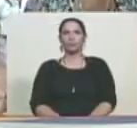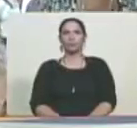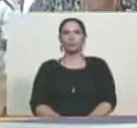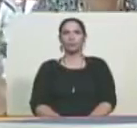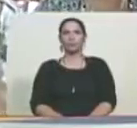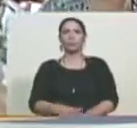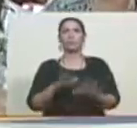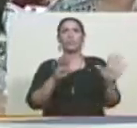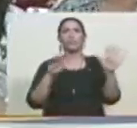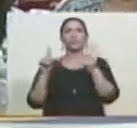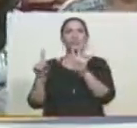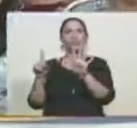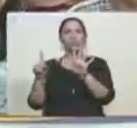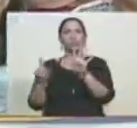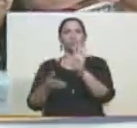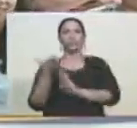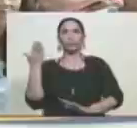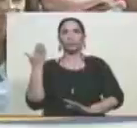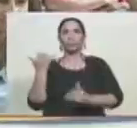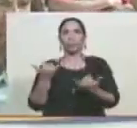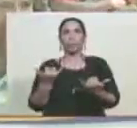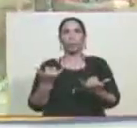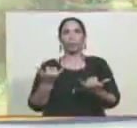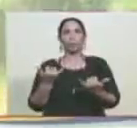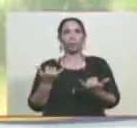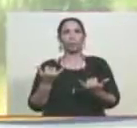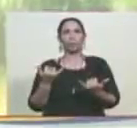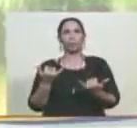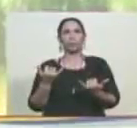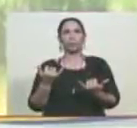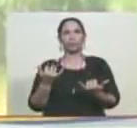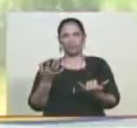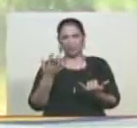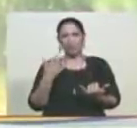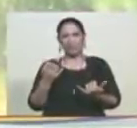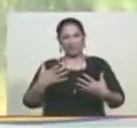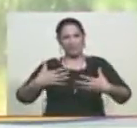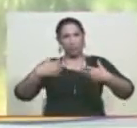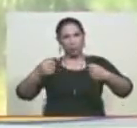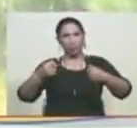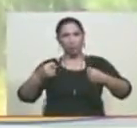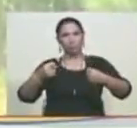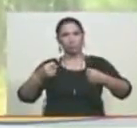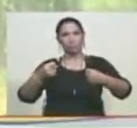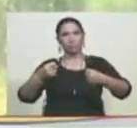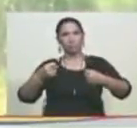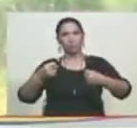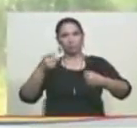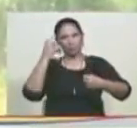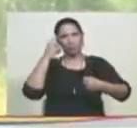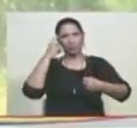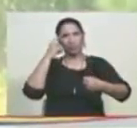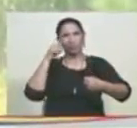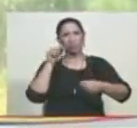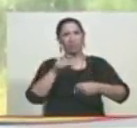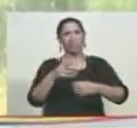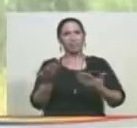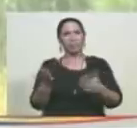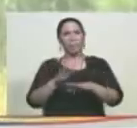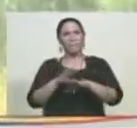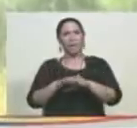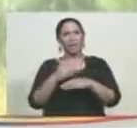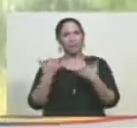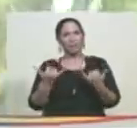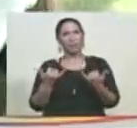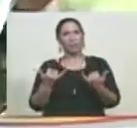Dieciséis se llevaron ahora. Y uno lo entiende, camarada, por cuestiones de seguridad. Pero eso no nada más pasa en escenarios